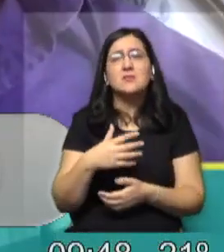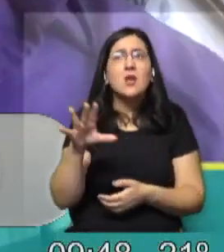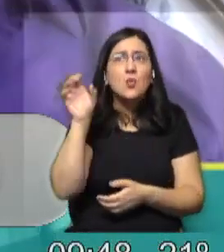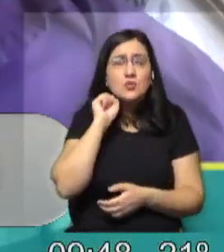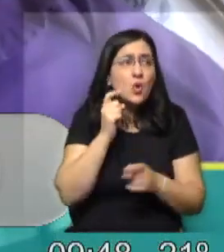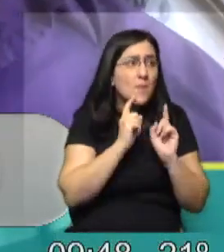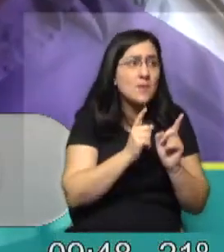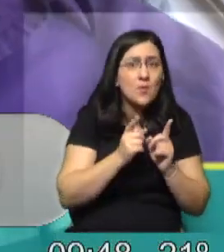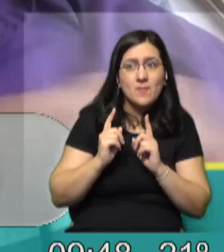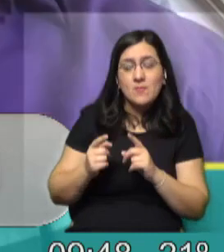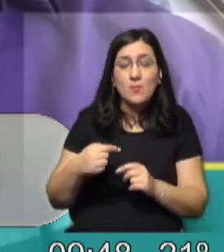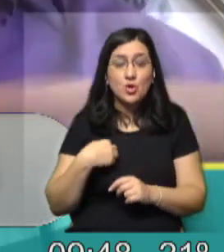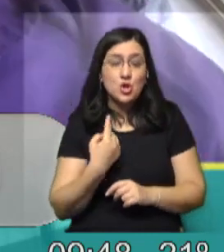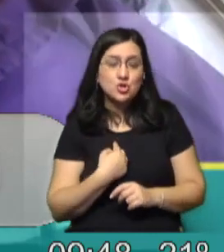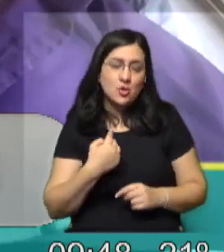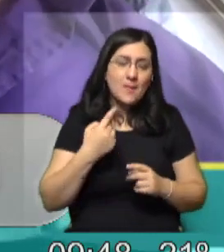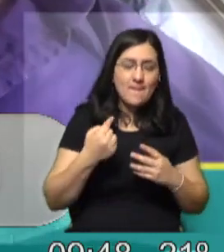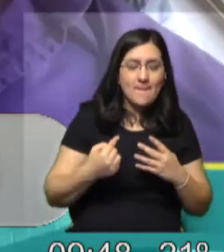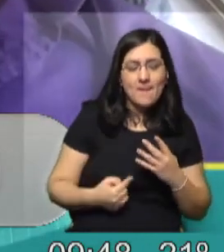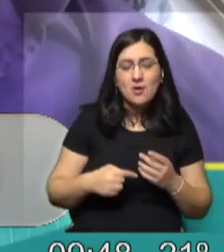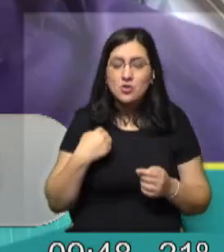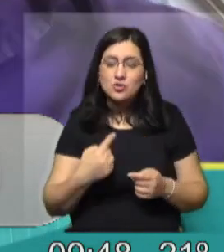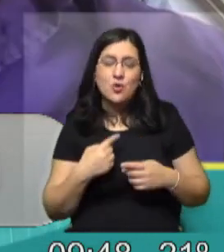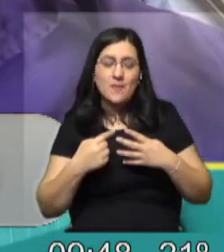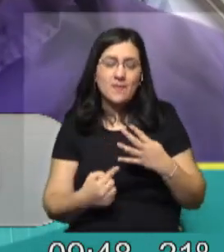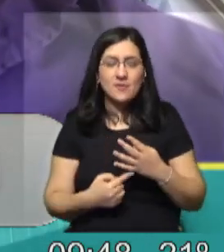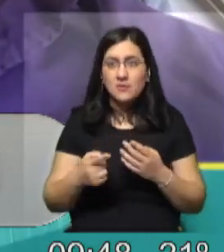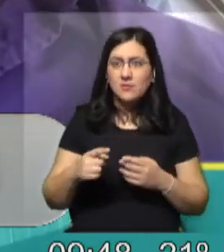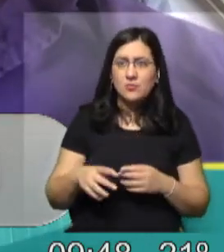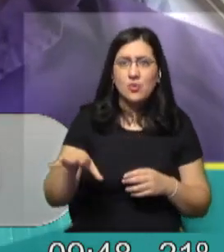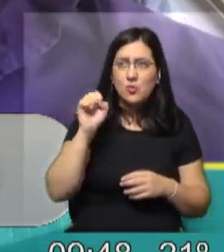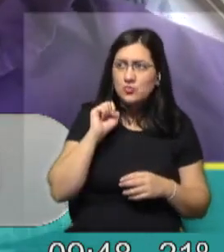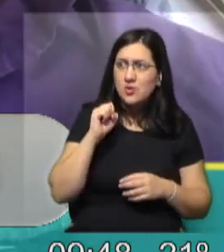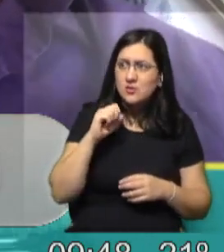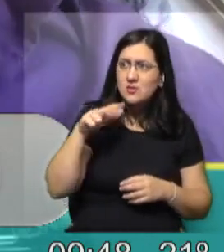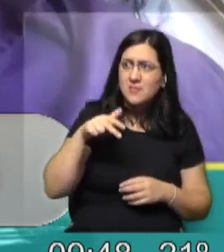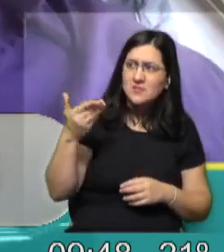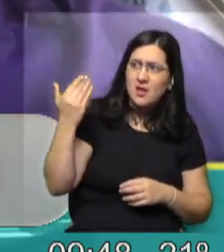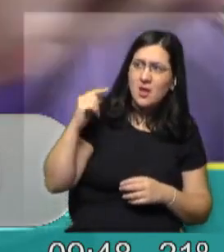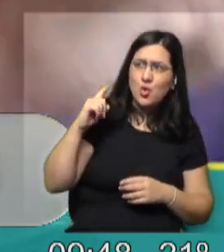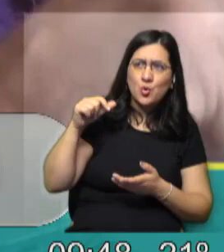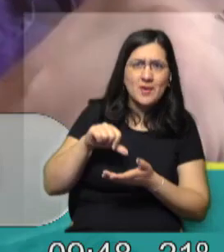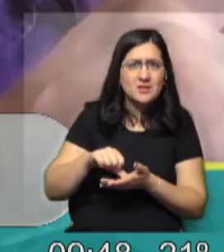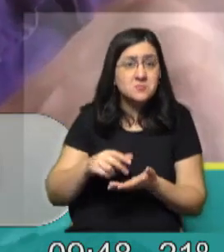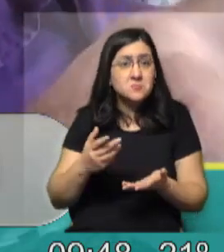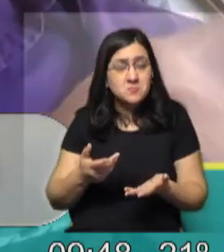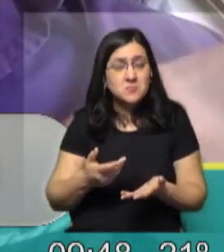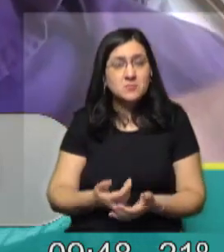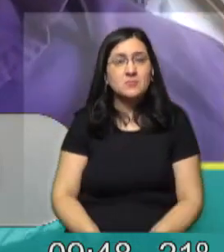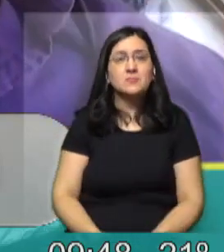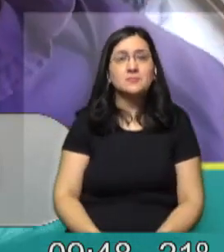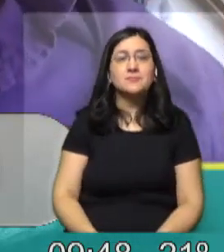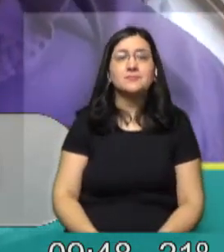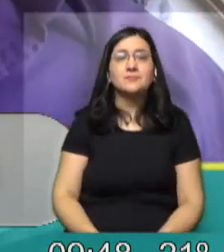lo mismo porque nosotros somos esto nosotros somos los otros y lo viste hace tres meses antes en a 11,000